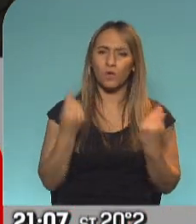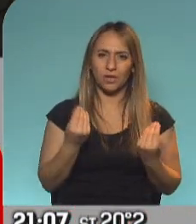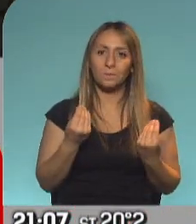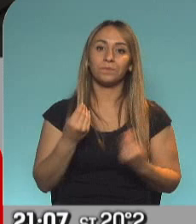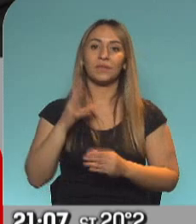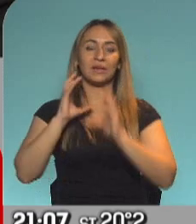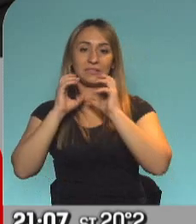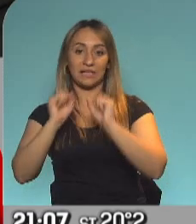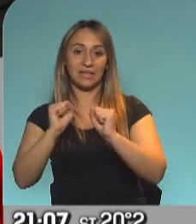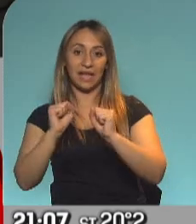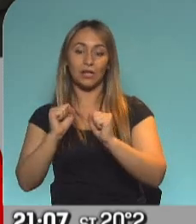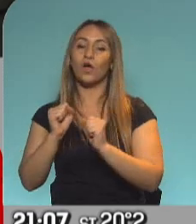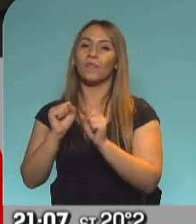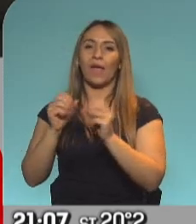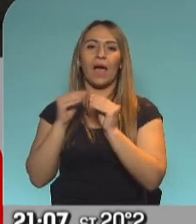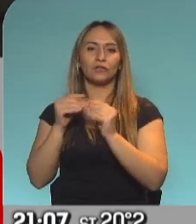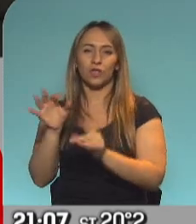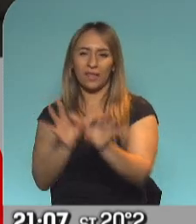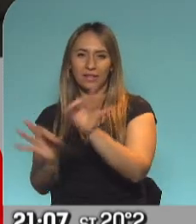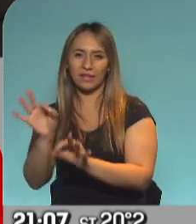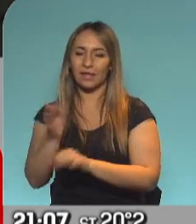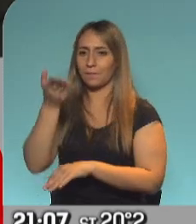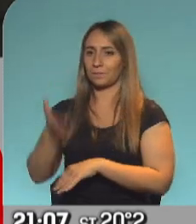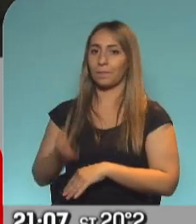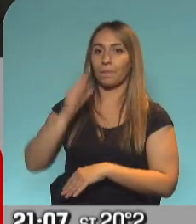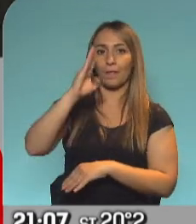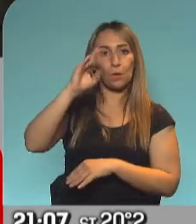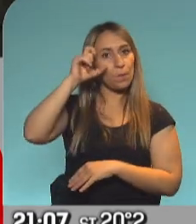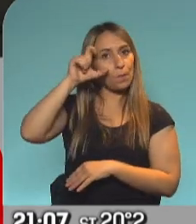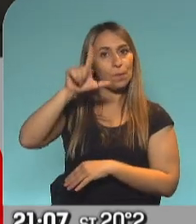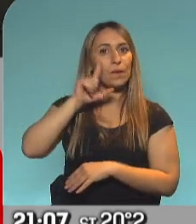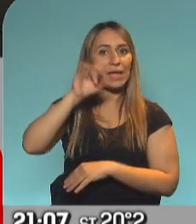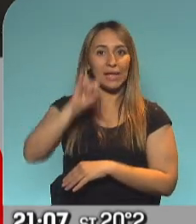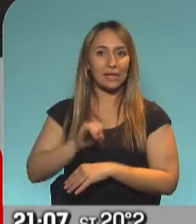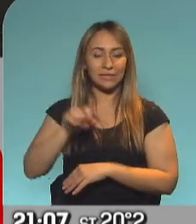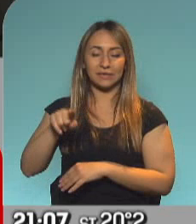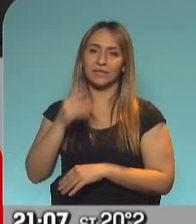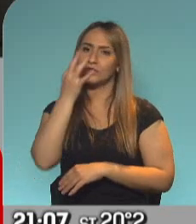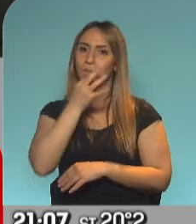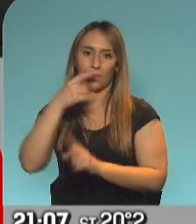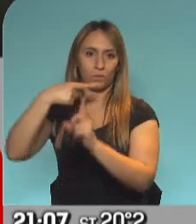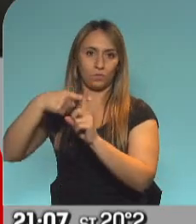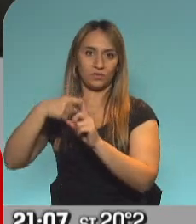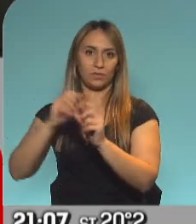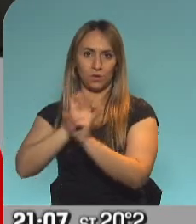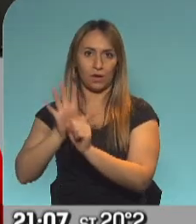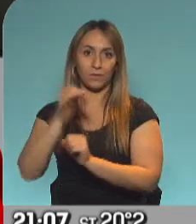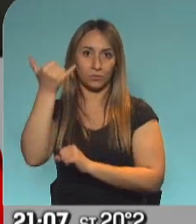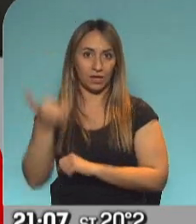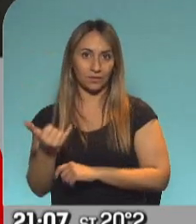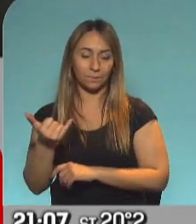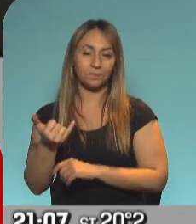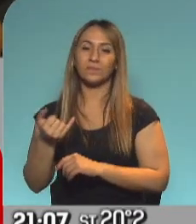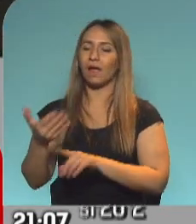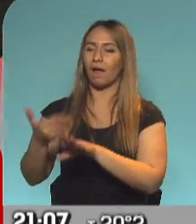secretario de asuntos estratégicos me estoy refiriendo a gustavo béliz se dio a conocer que dio positivo de kobe 19 por